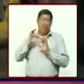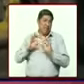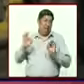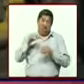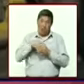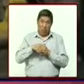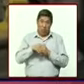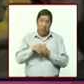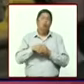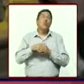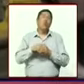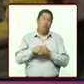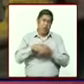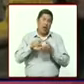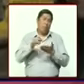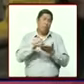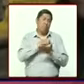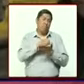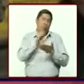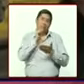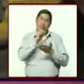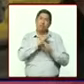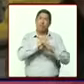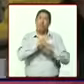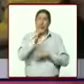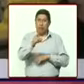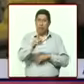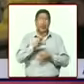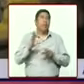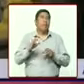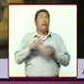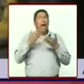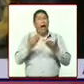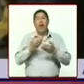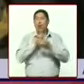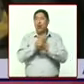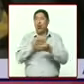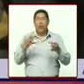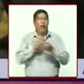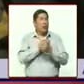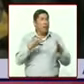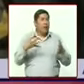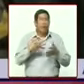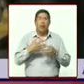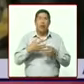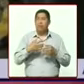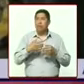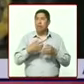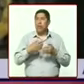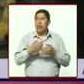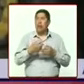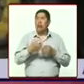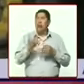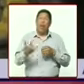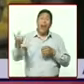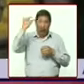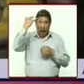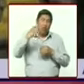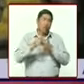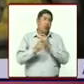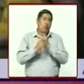oficinas desconcentradas. Tenemos una oficina en la zona sur que también va a funcionar hasta las 12 de la noche. Tenemos en el Alto, en la